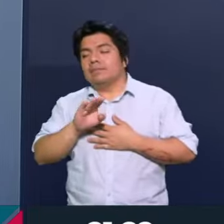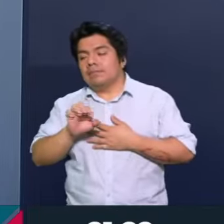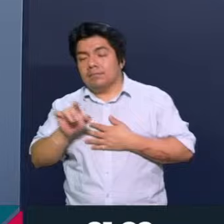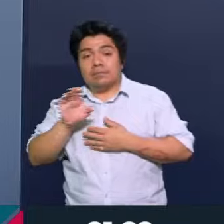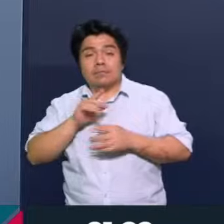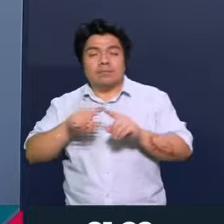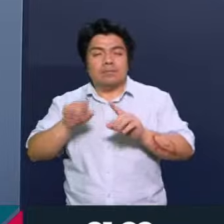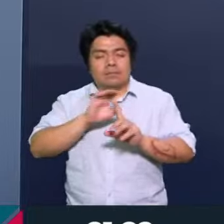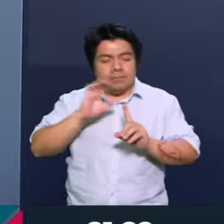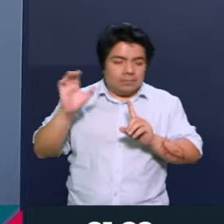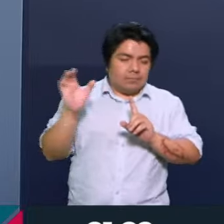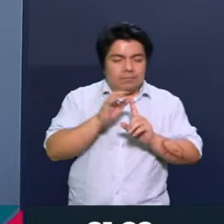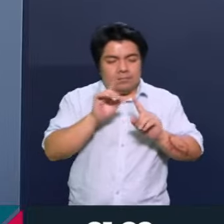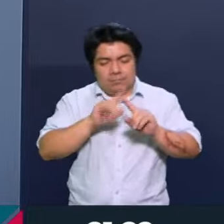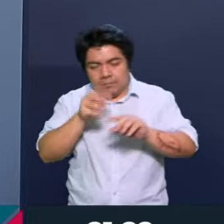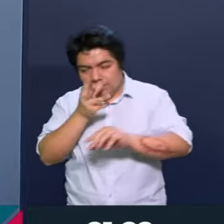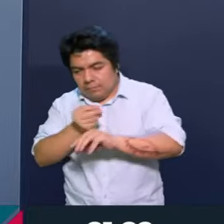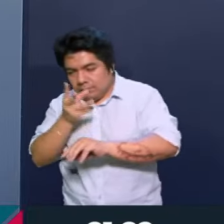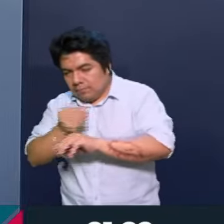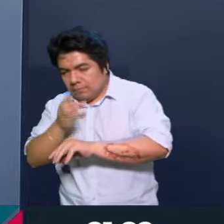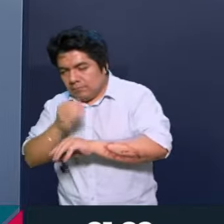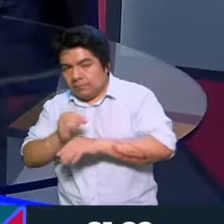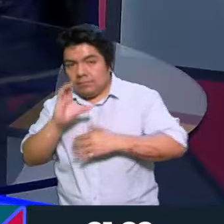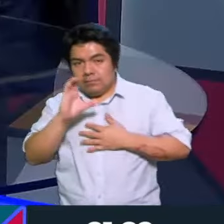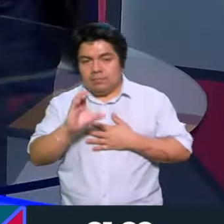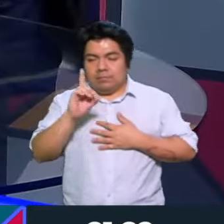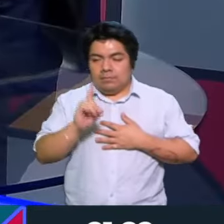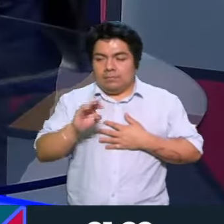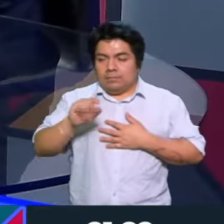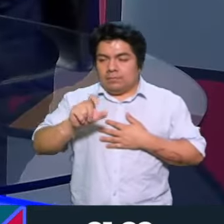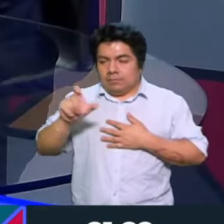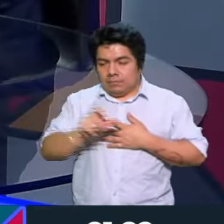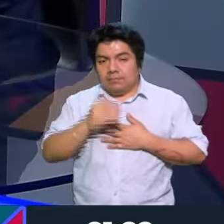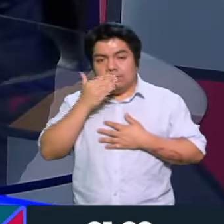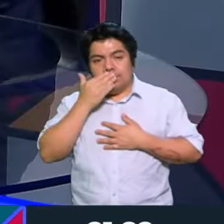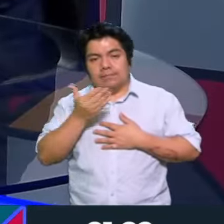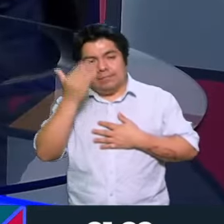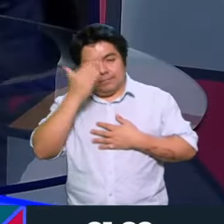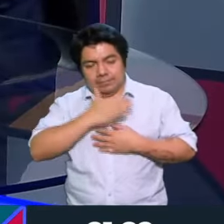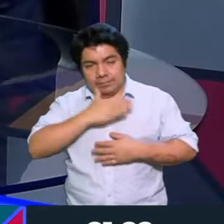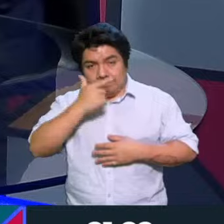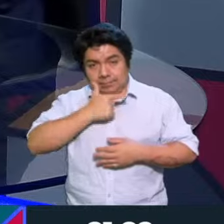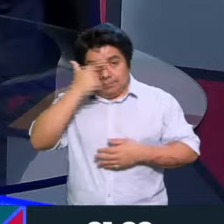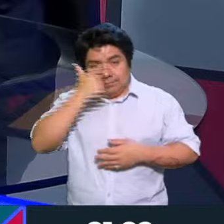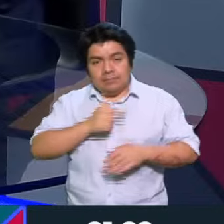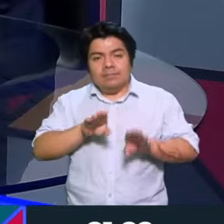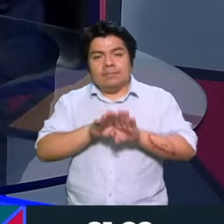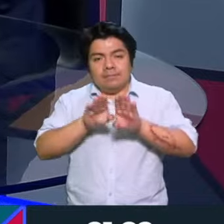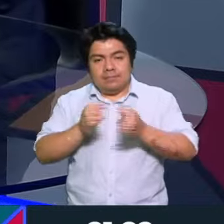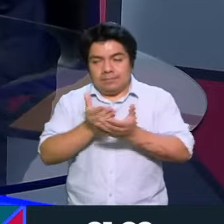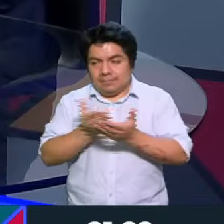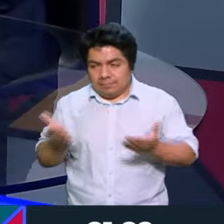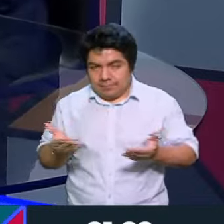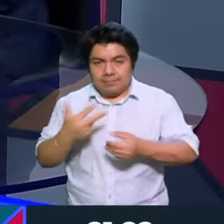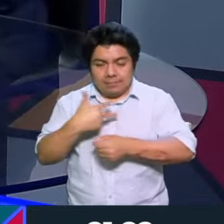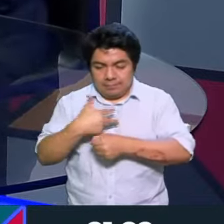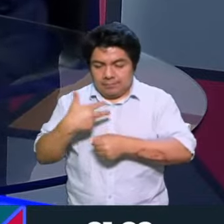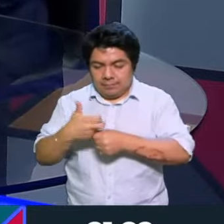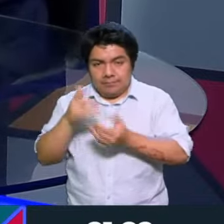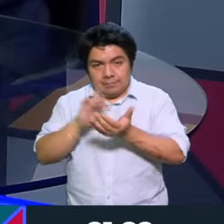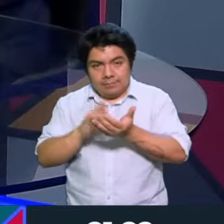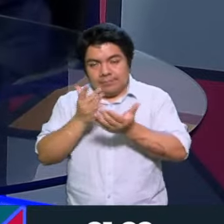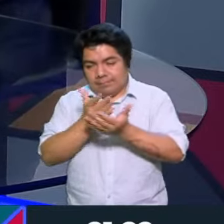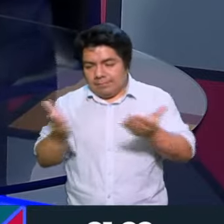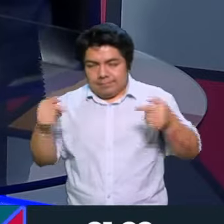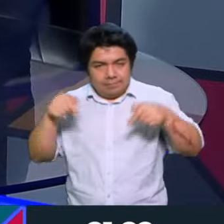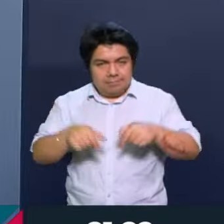comisionada para la reconstrucción de la Ciudad de México. Comisionada, buenas noches, ¿cómo estás? Buenas noches, Braulio. Bien, gracias y gracias por el espacio. Micrófonos abiertos